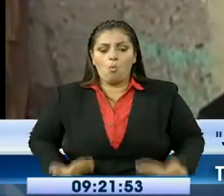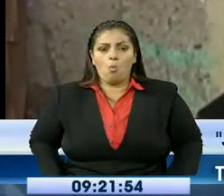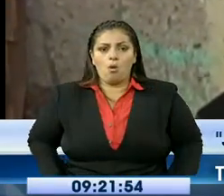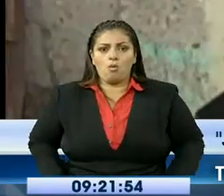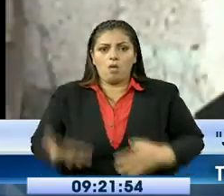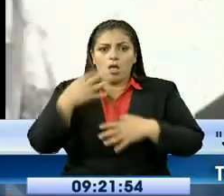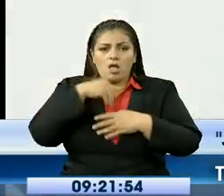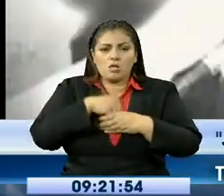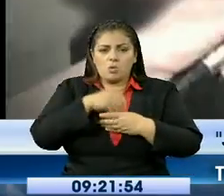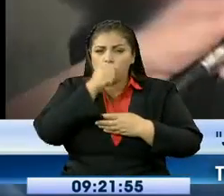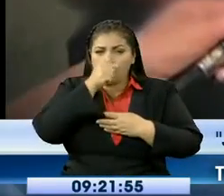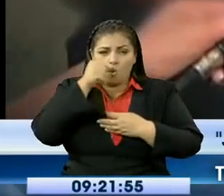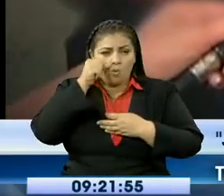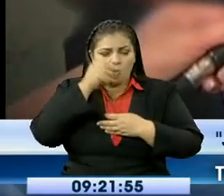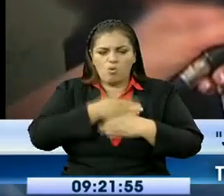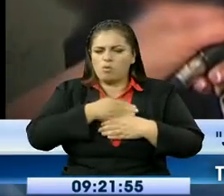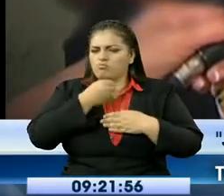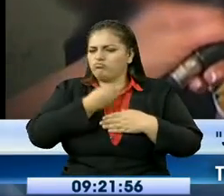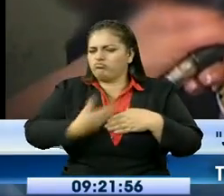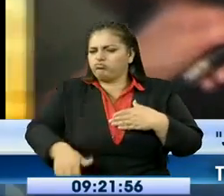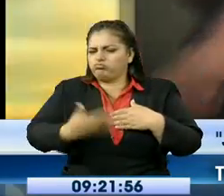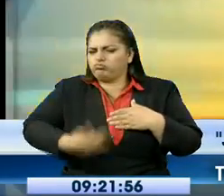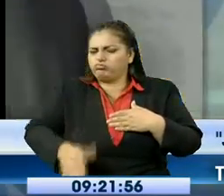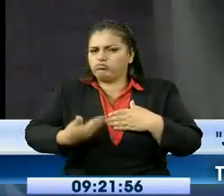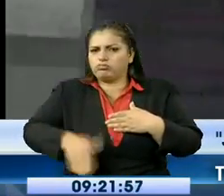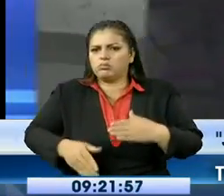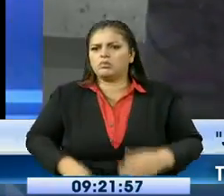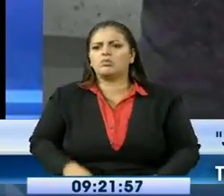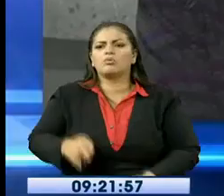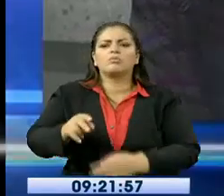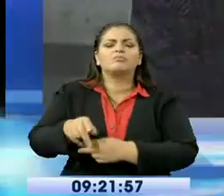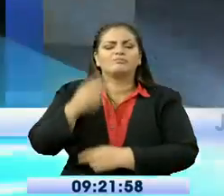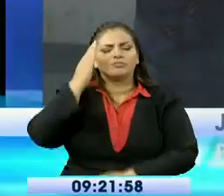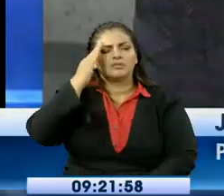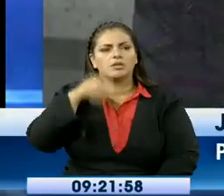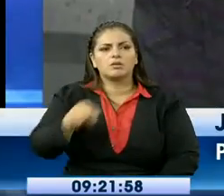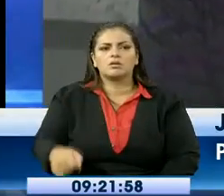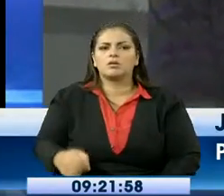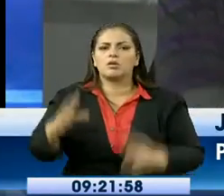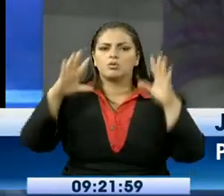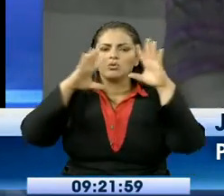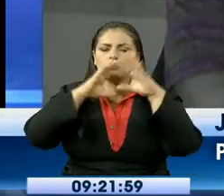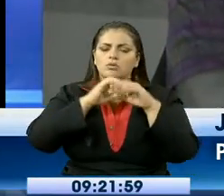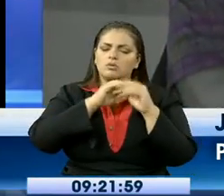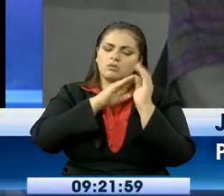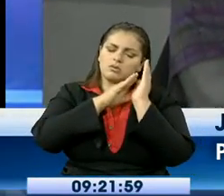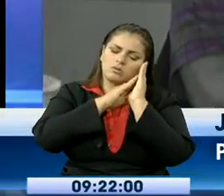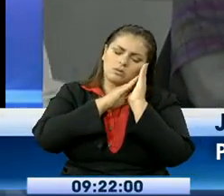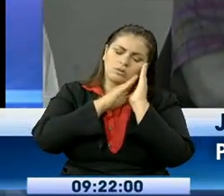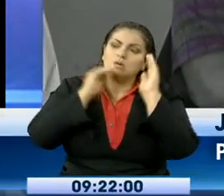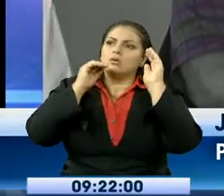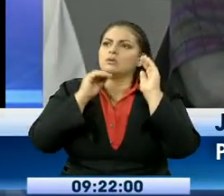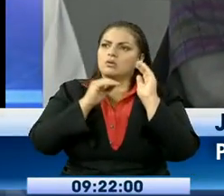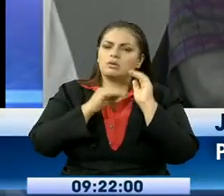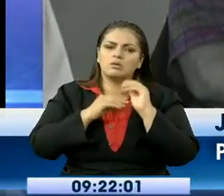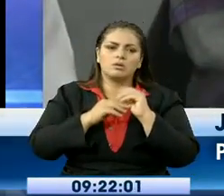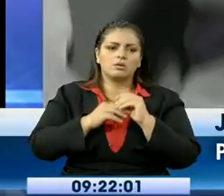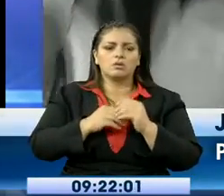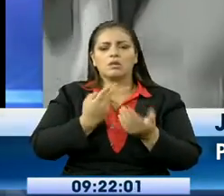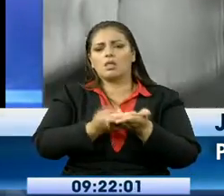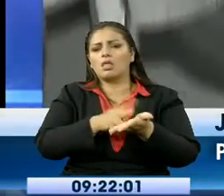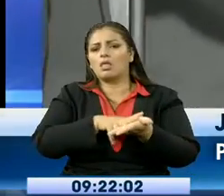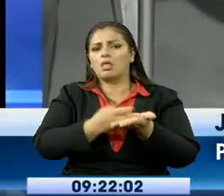presentan insomnio, no pueden dormir, se sienten un poco agitados. Ya, entonces eso hemos estado